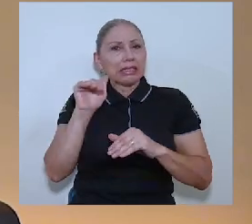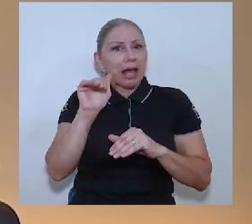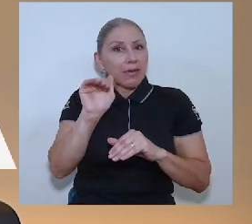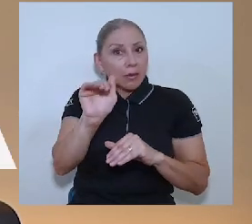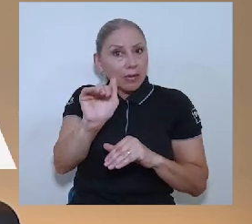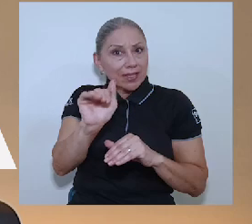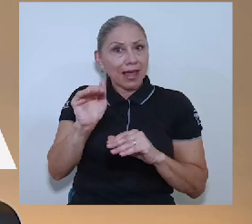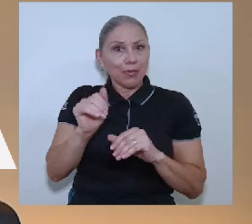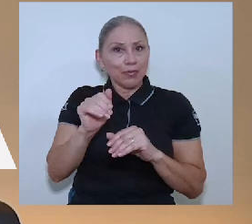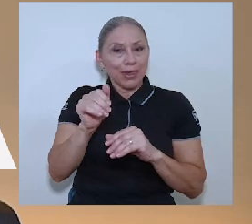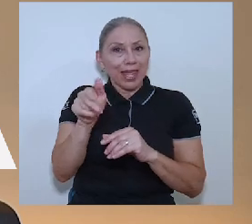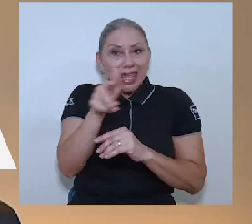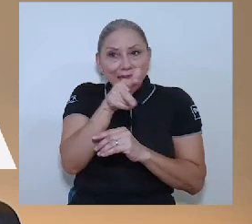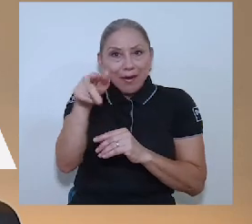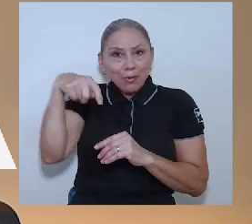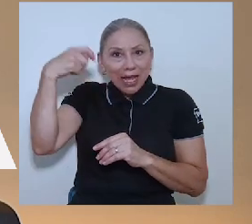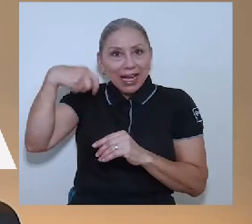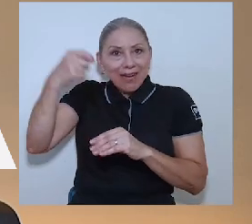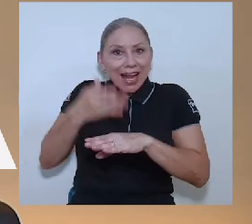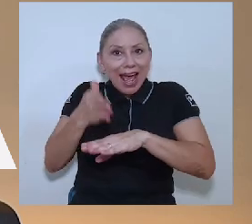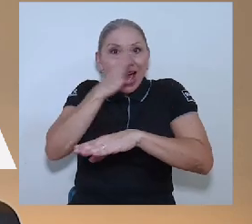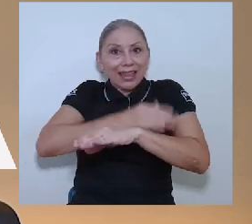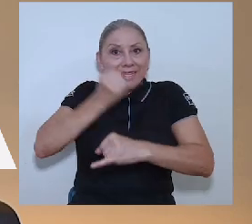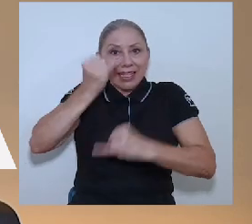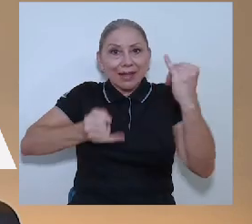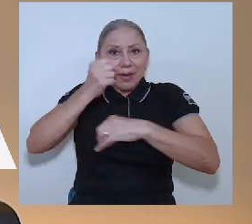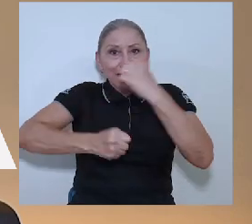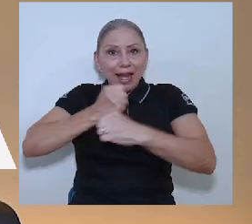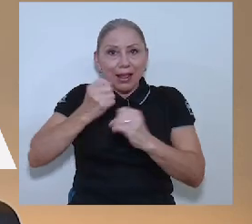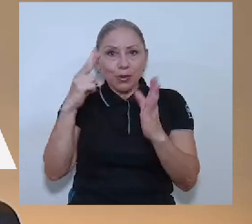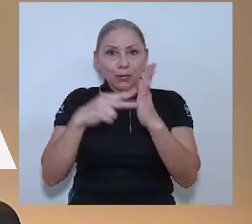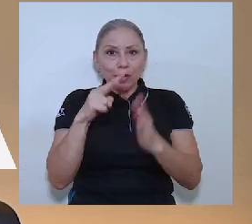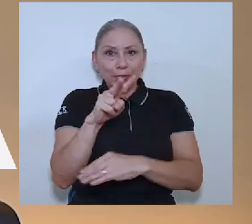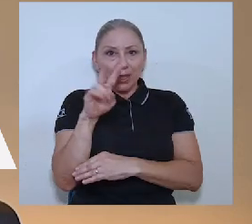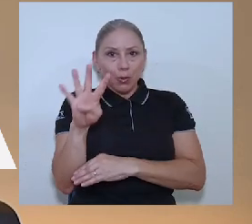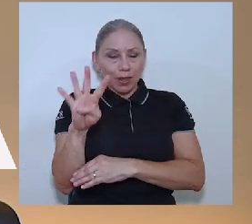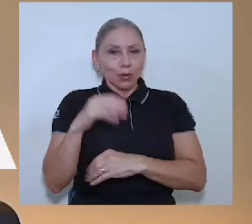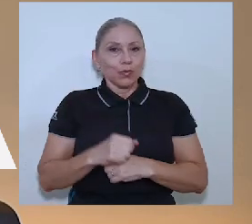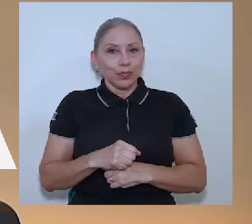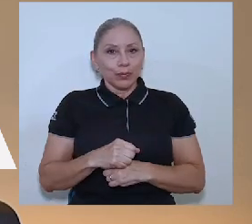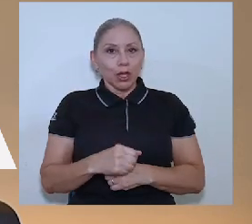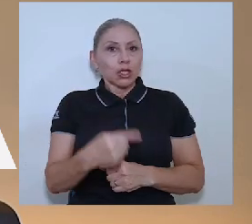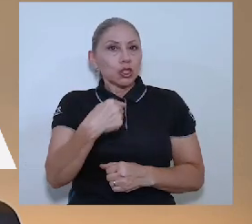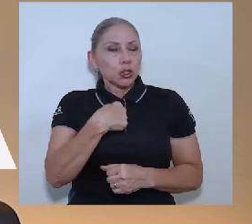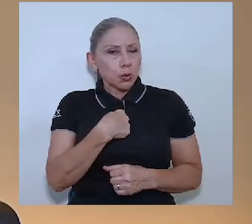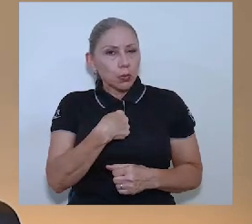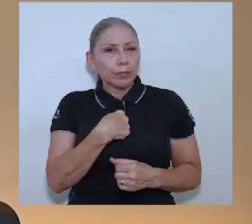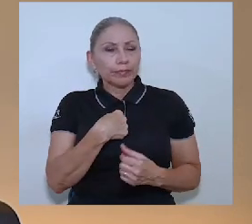íbamos a grabar antes de que 2024 se acabara. Yo tenía